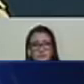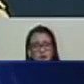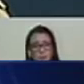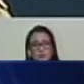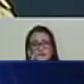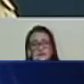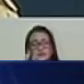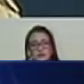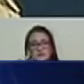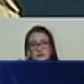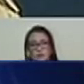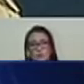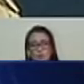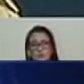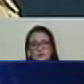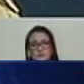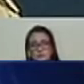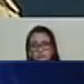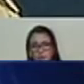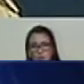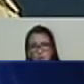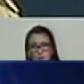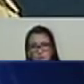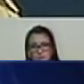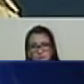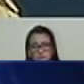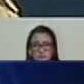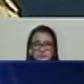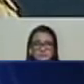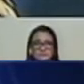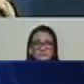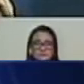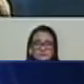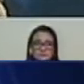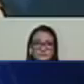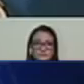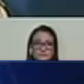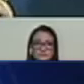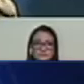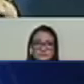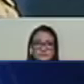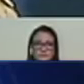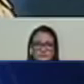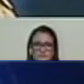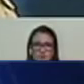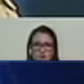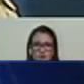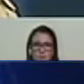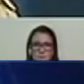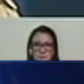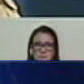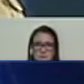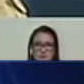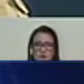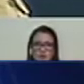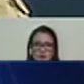1.989.412 votos, algo más del 20%, y el señor pastor evangélico Javier Bertucci